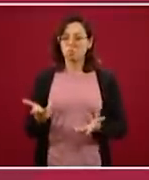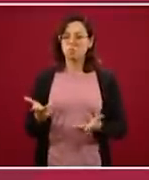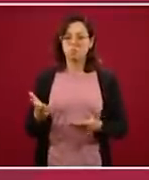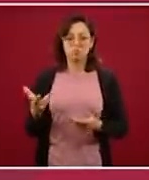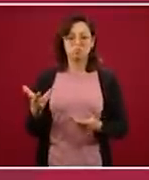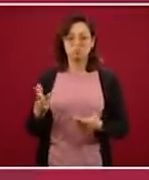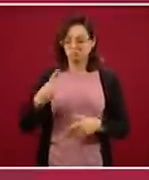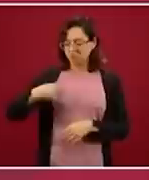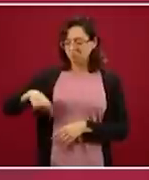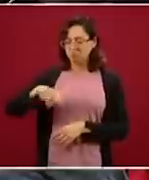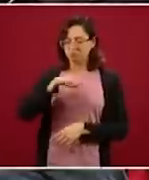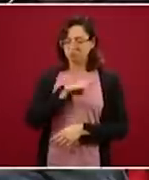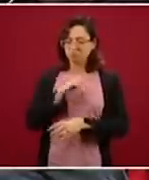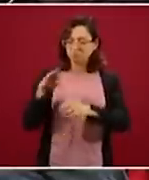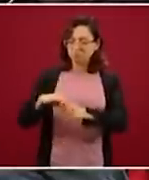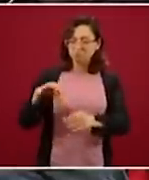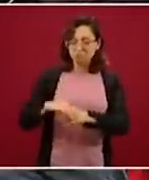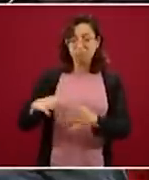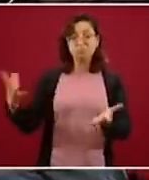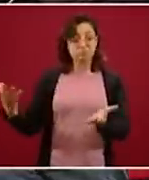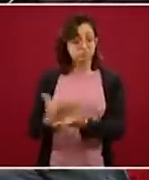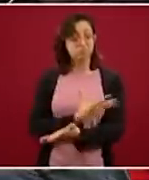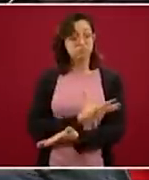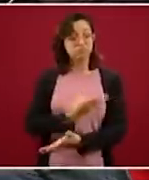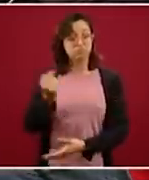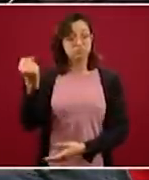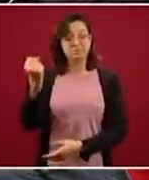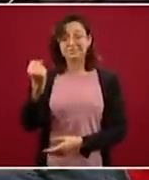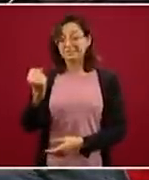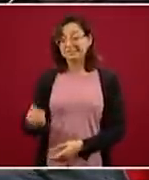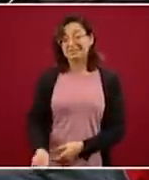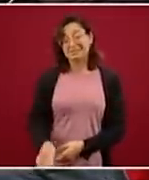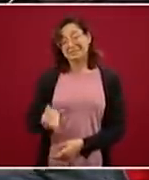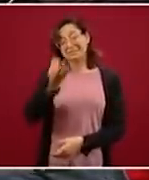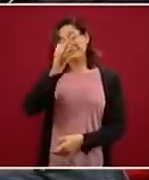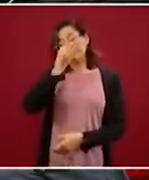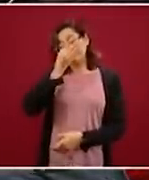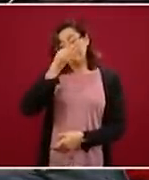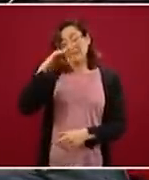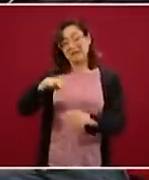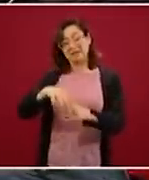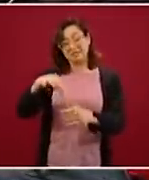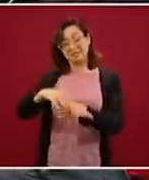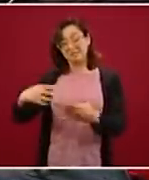que triunfáramos, en vísperas de las elecciones,